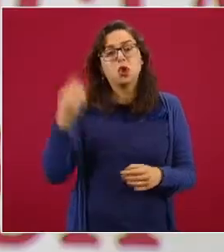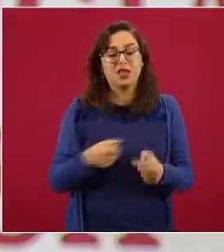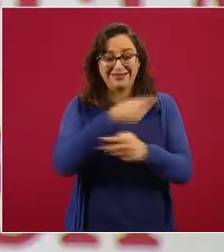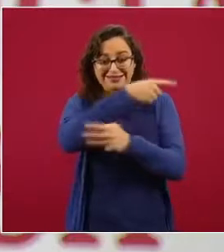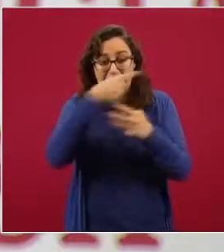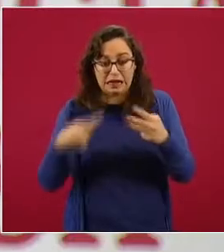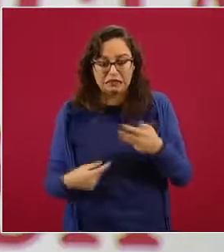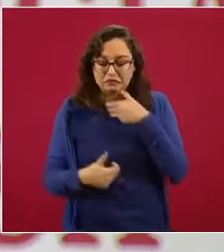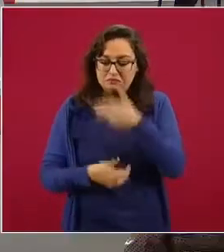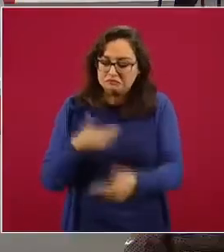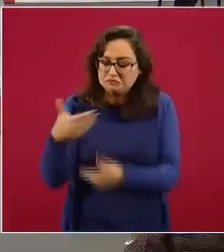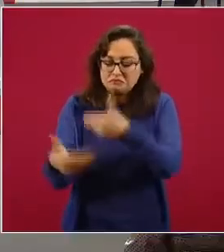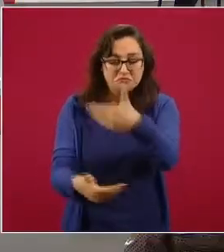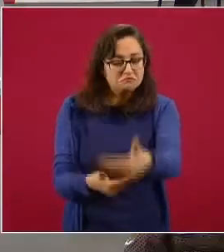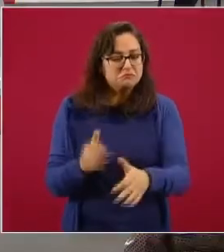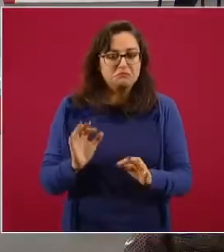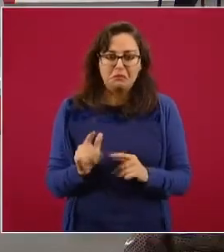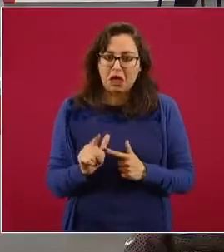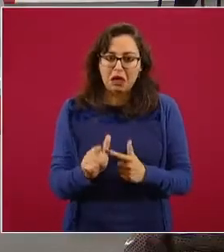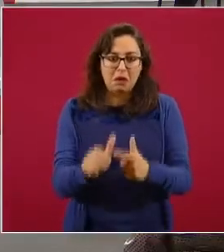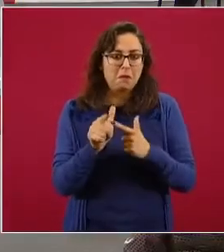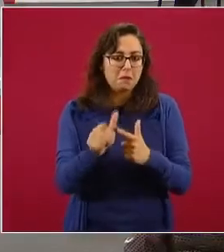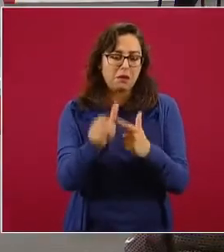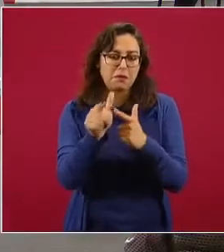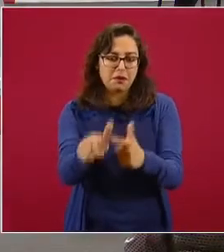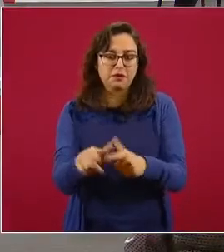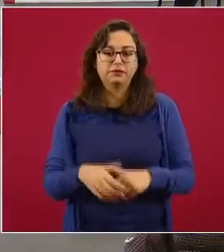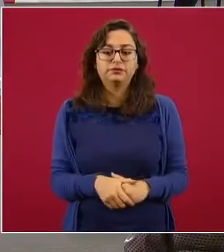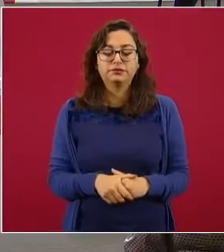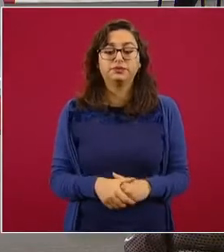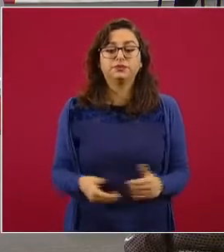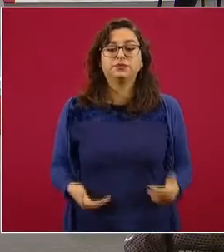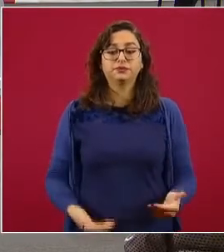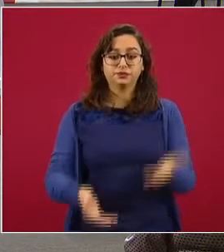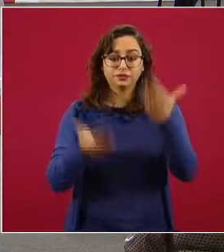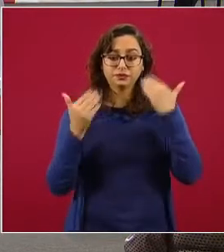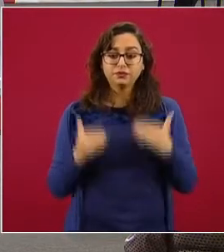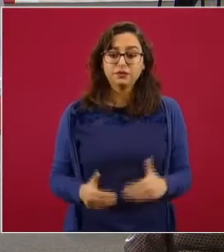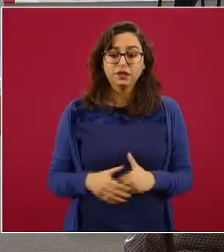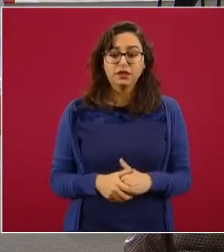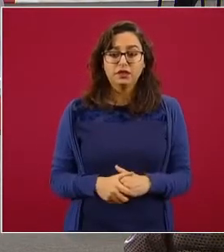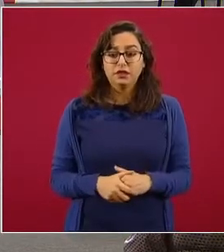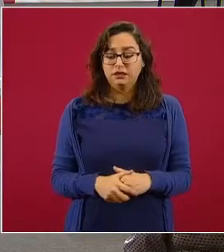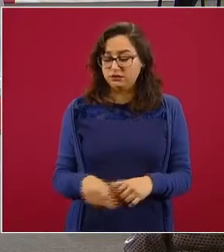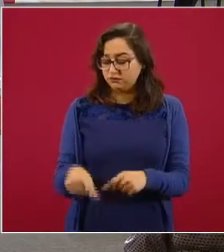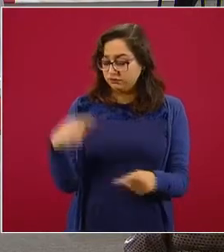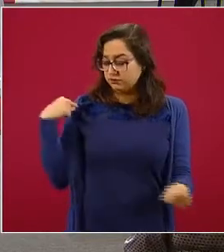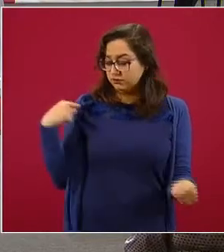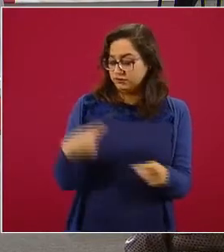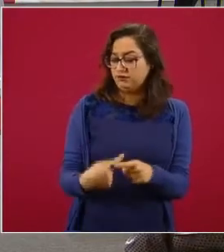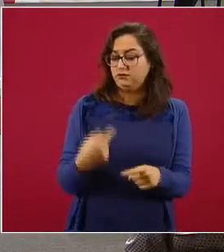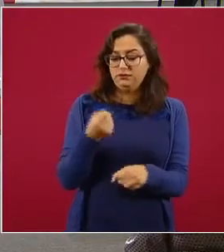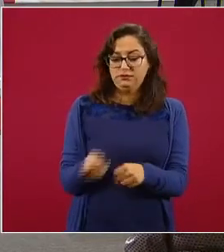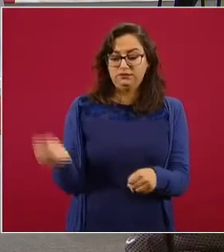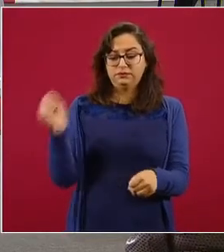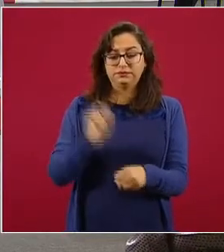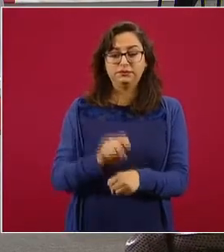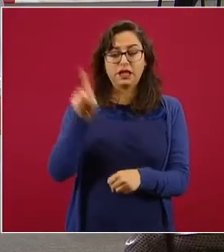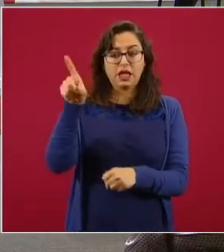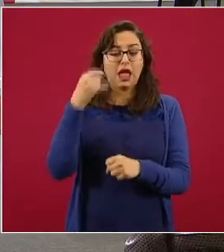del semáforo. Bueno, por otro lado, decirles que en esta semana se suscribió un acuerdo importante con